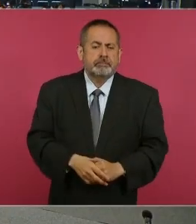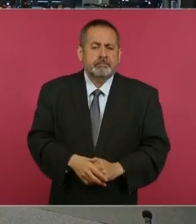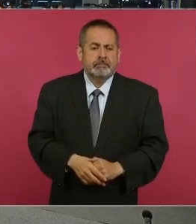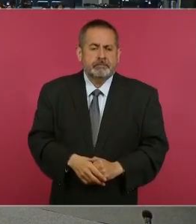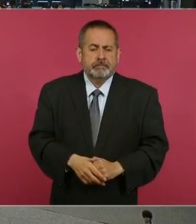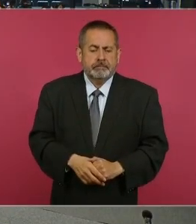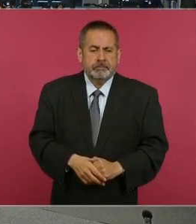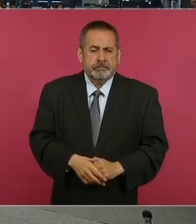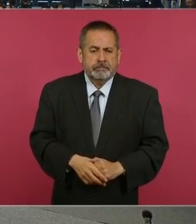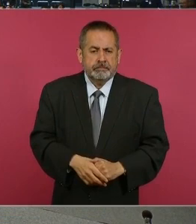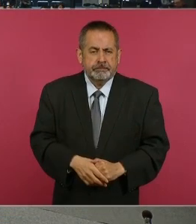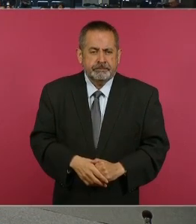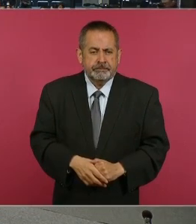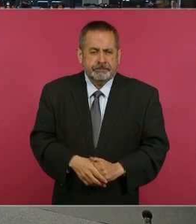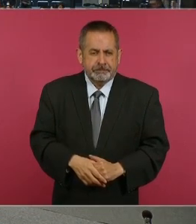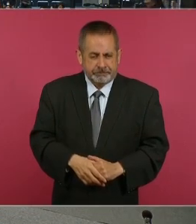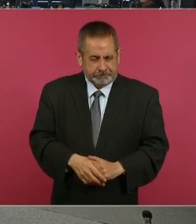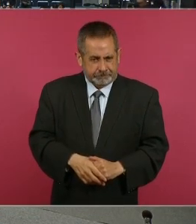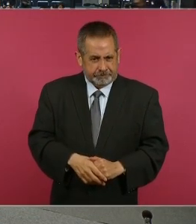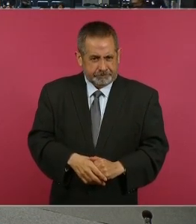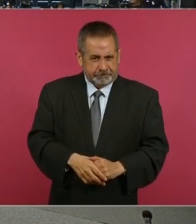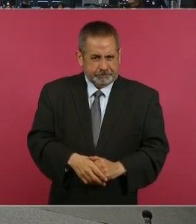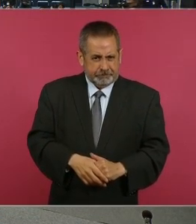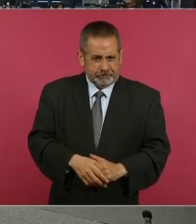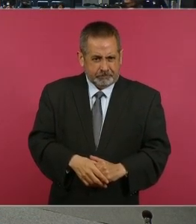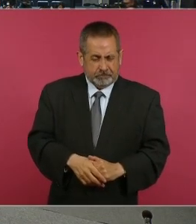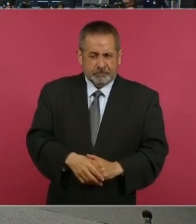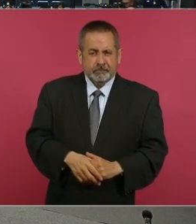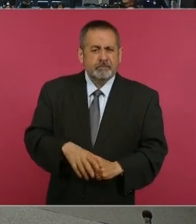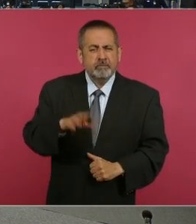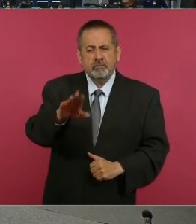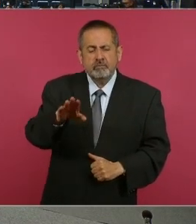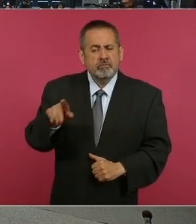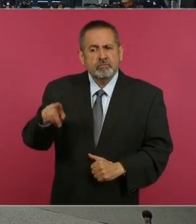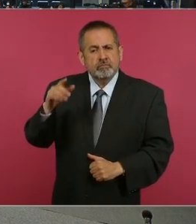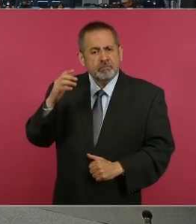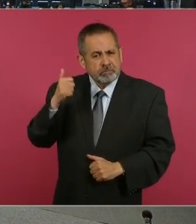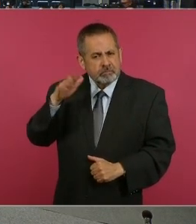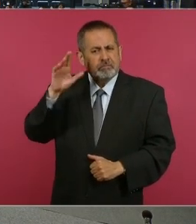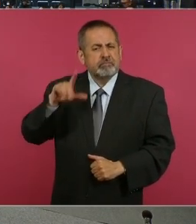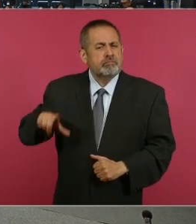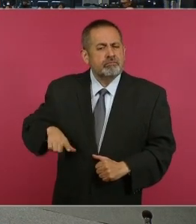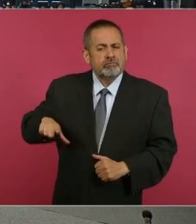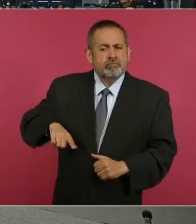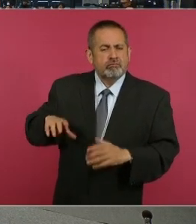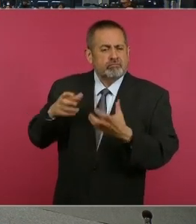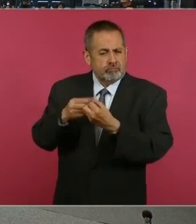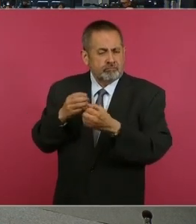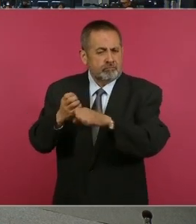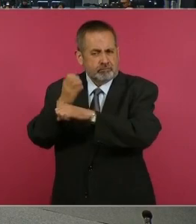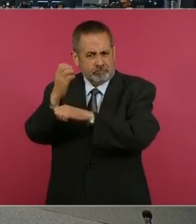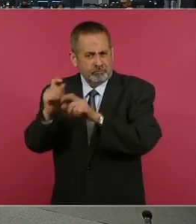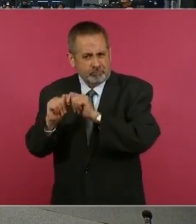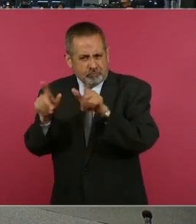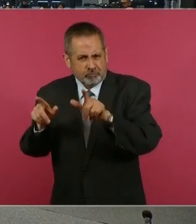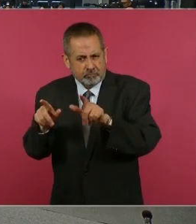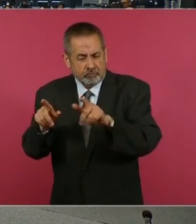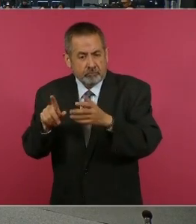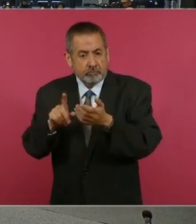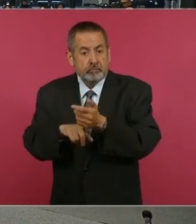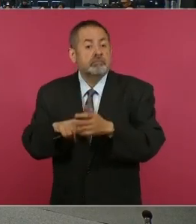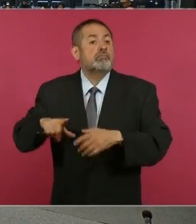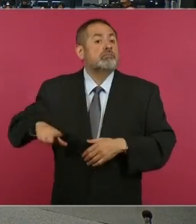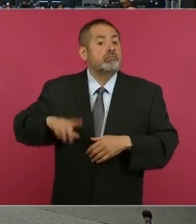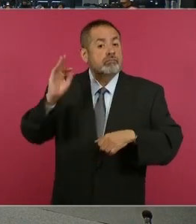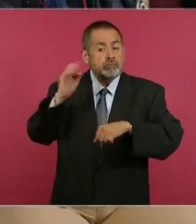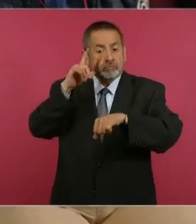La concesión es pública, era del gobierno de o es del gobierno del estado. El gobierno federal la